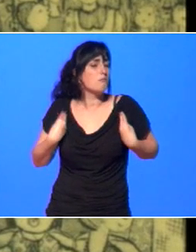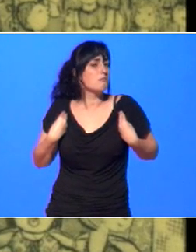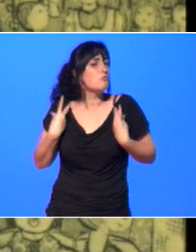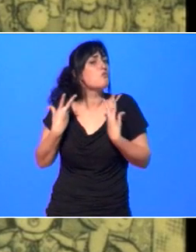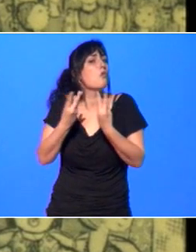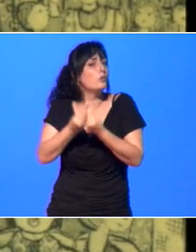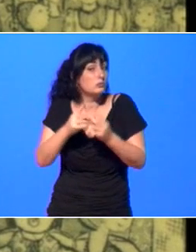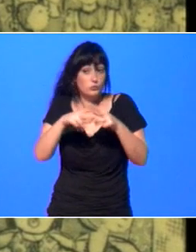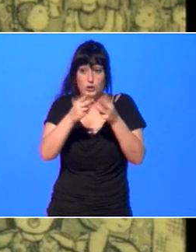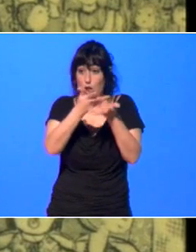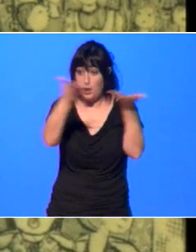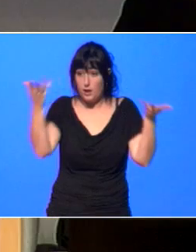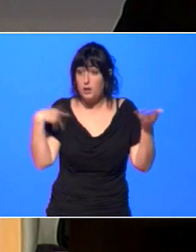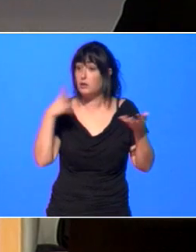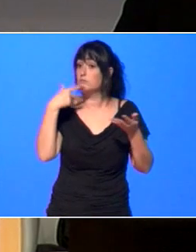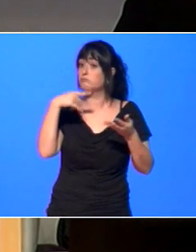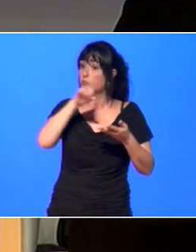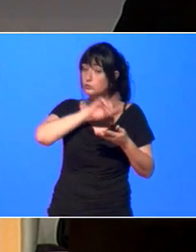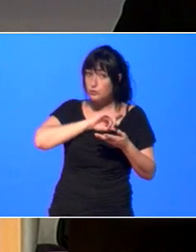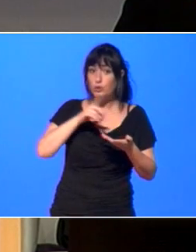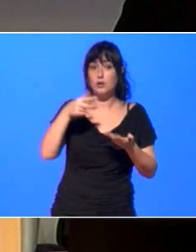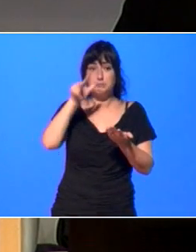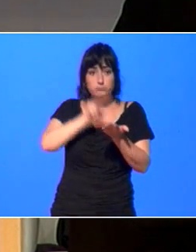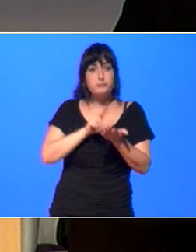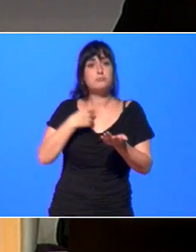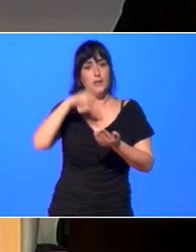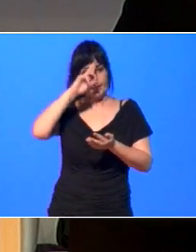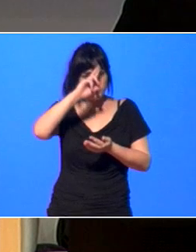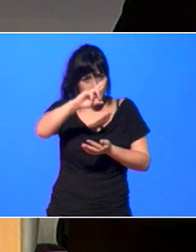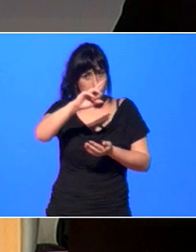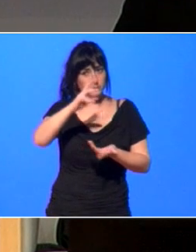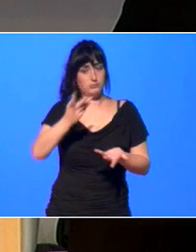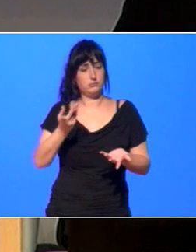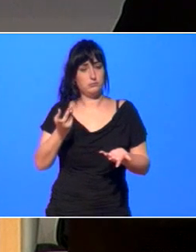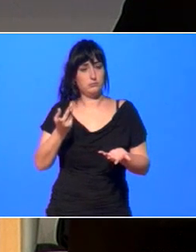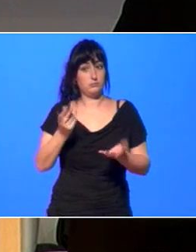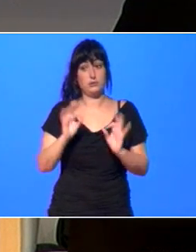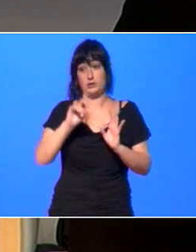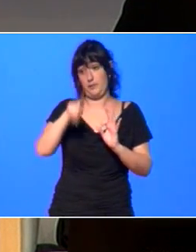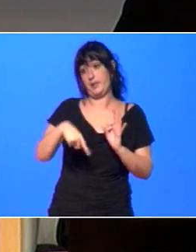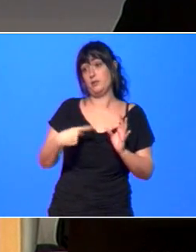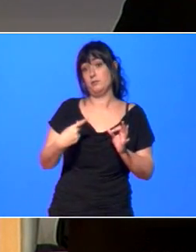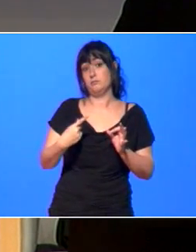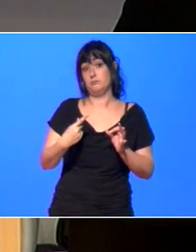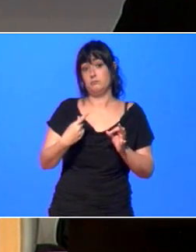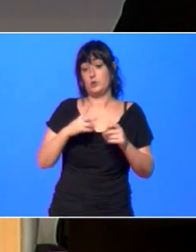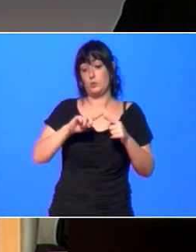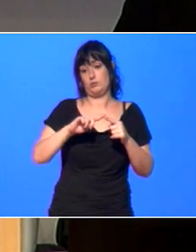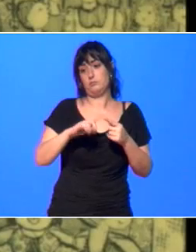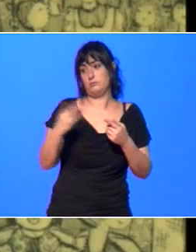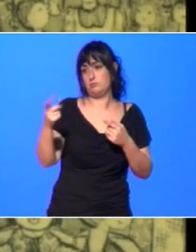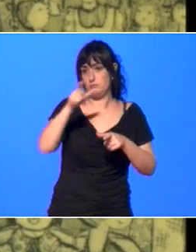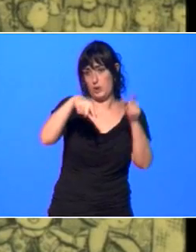reconozca, que respete, que aprecie y que sea consecuente con la diversidad,